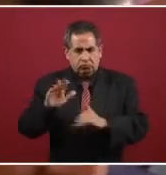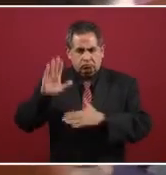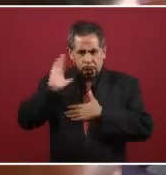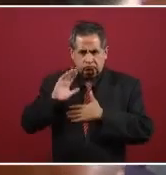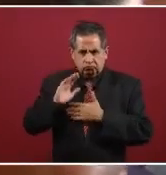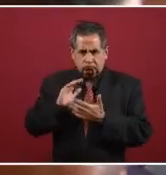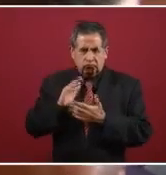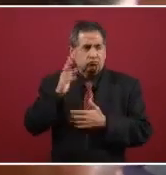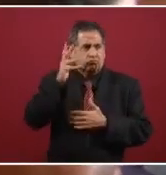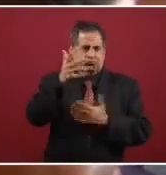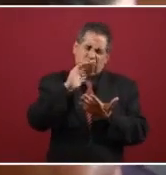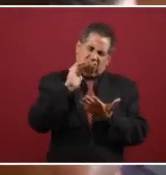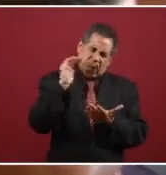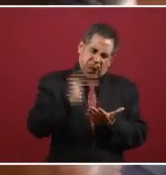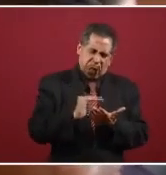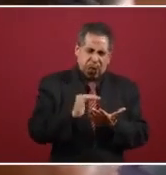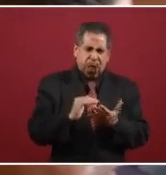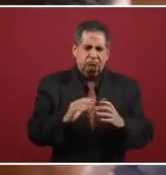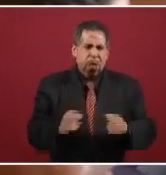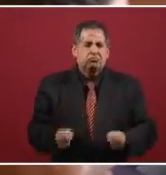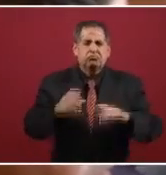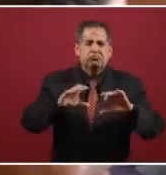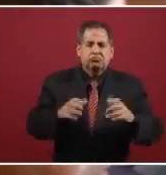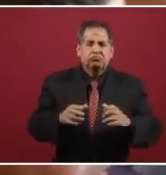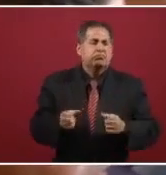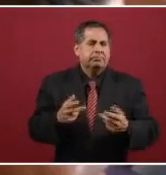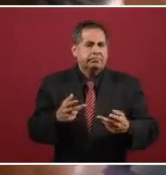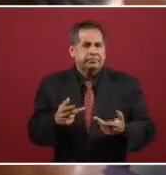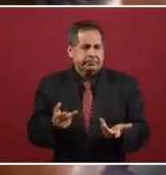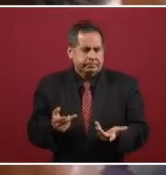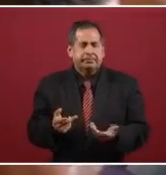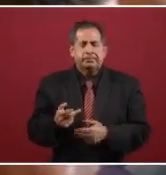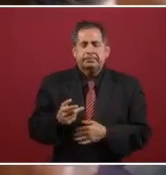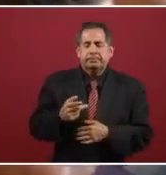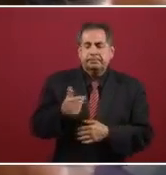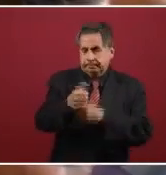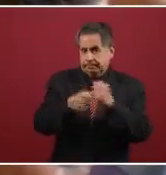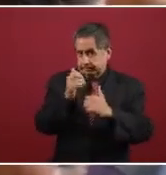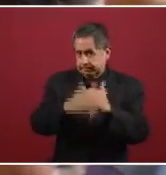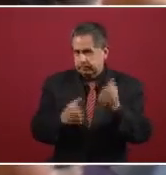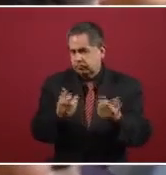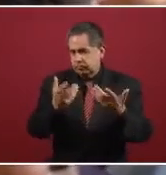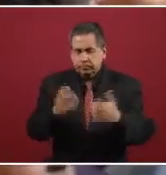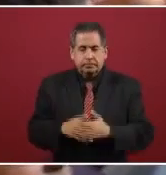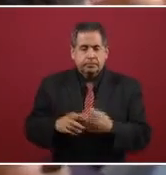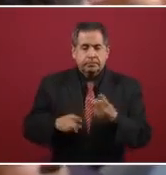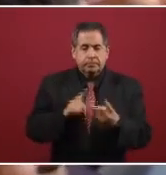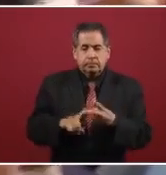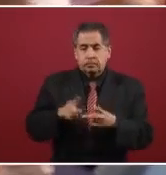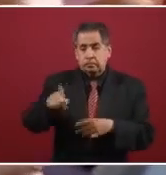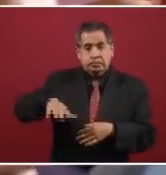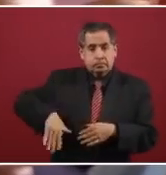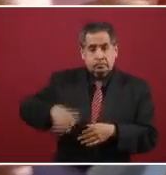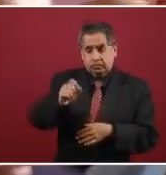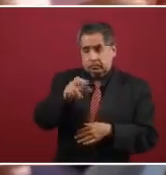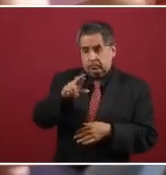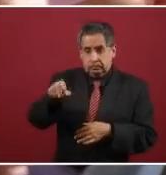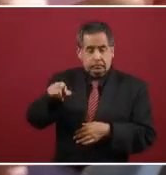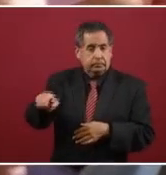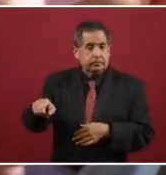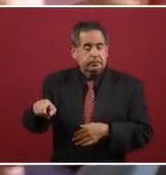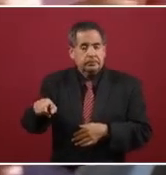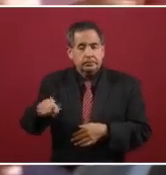dejar una vez que termine el sexenio. Y en segundo lugar, el canciller alertaba hace dos semanas del